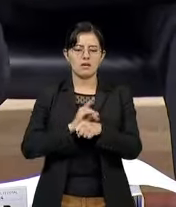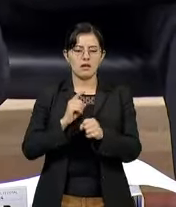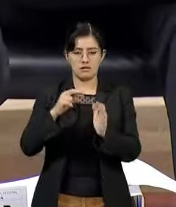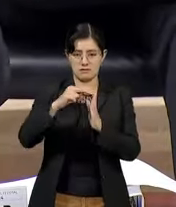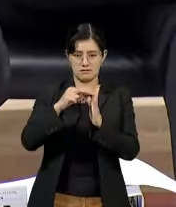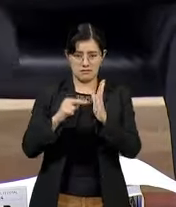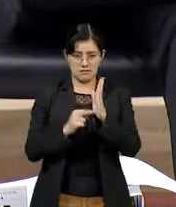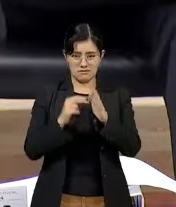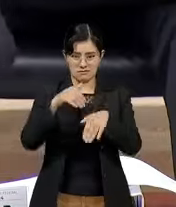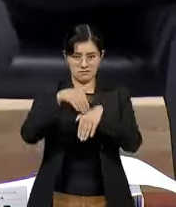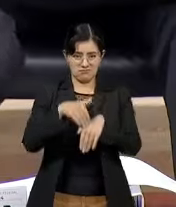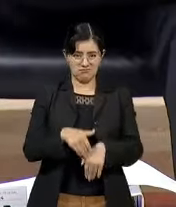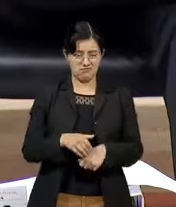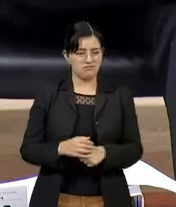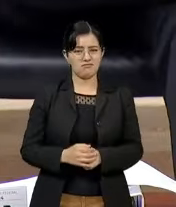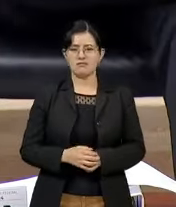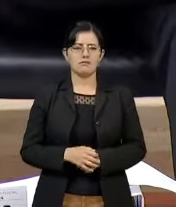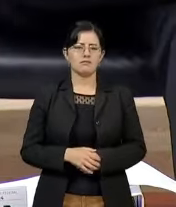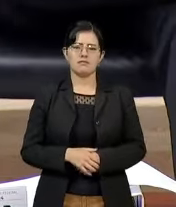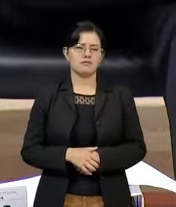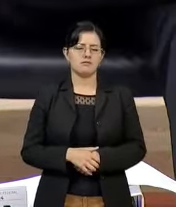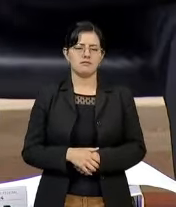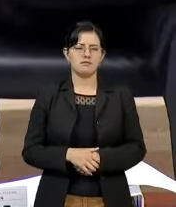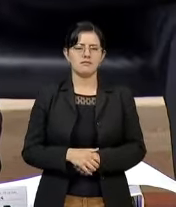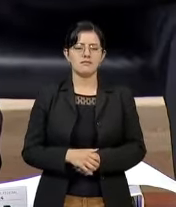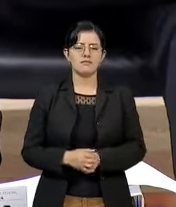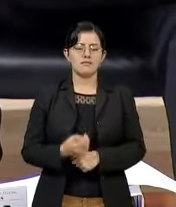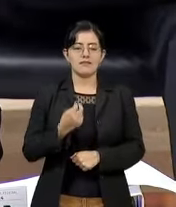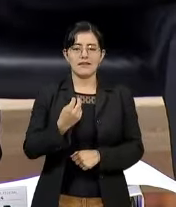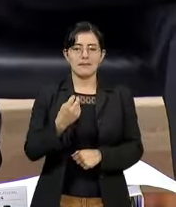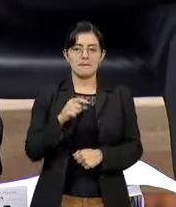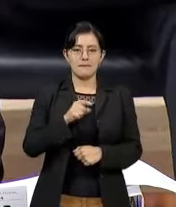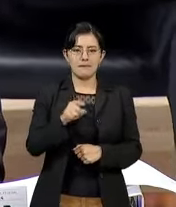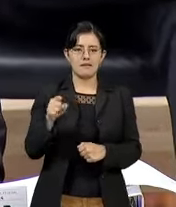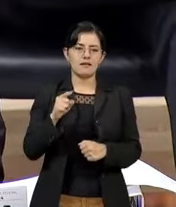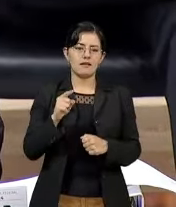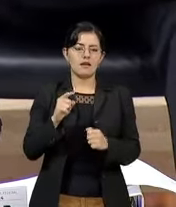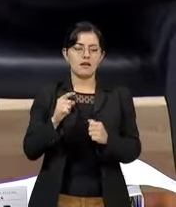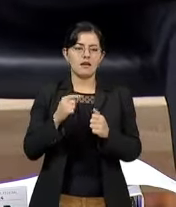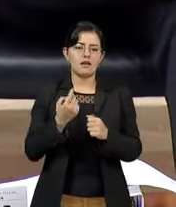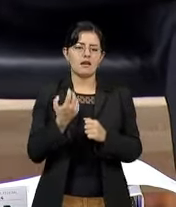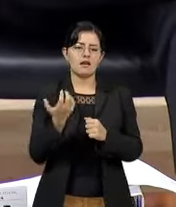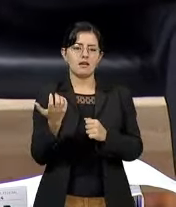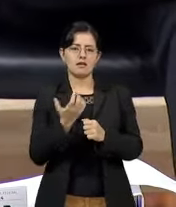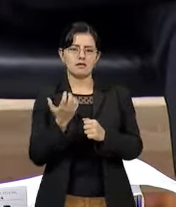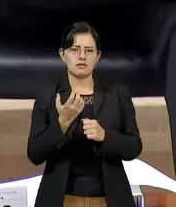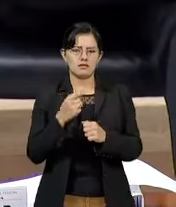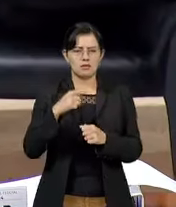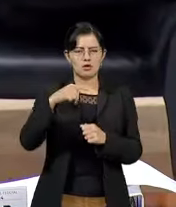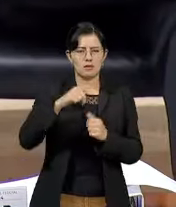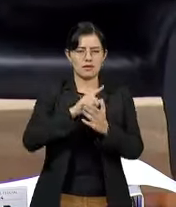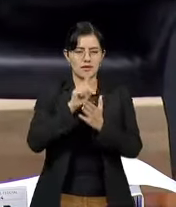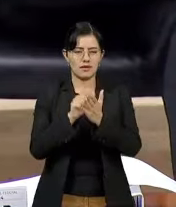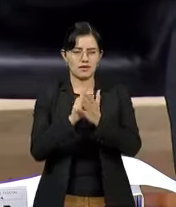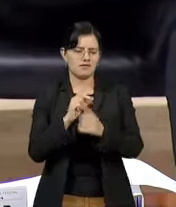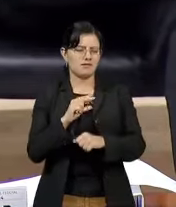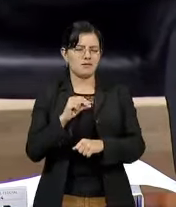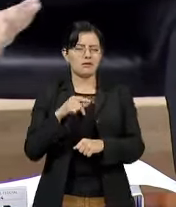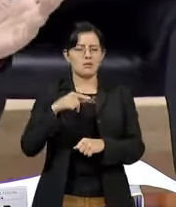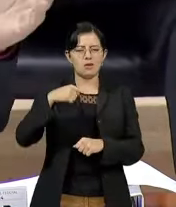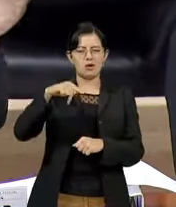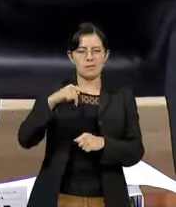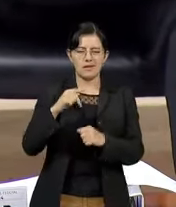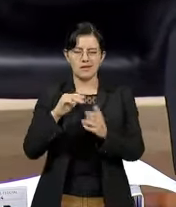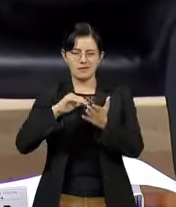regla no hay un criterio no hay una línea se acomodan las cosas